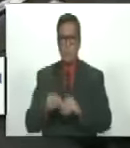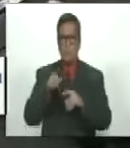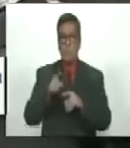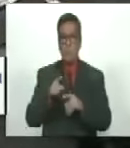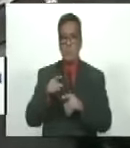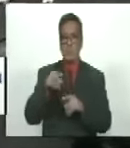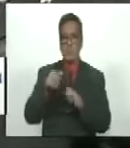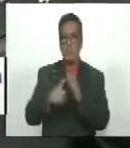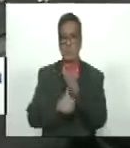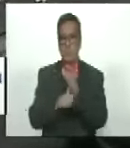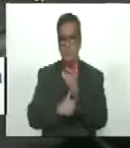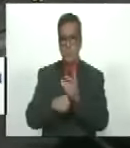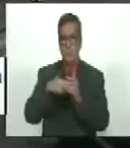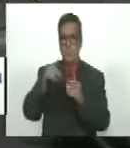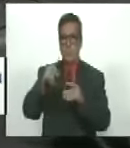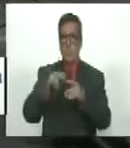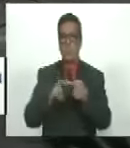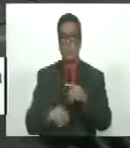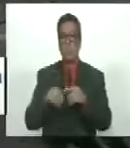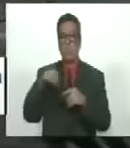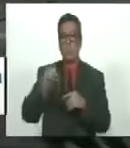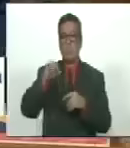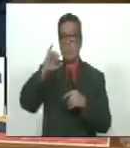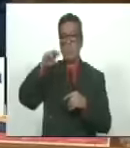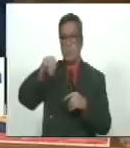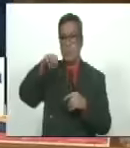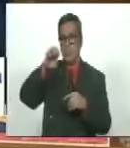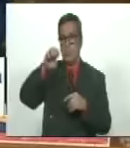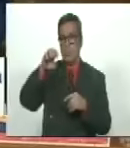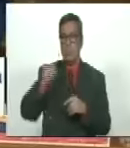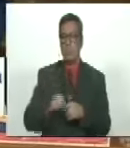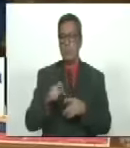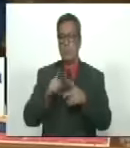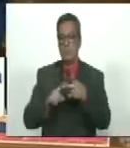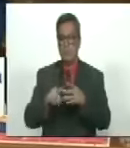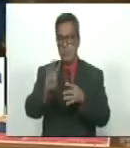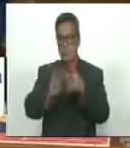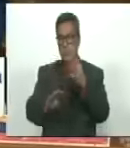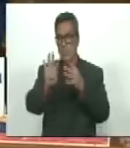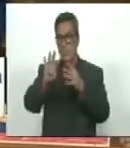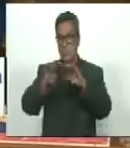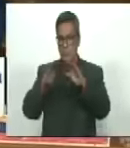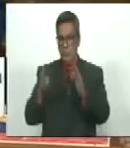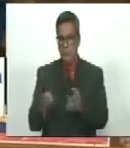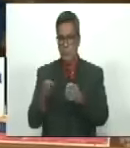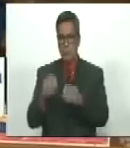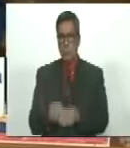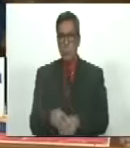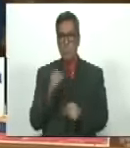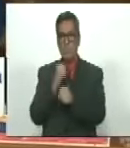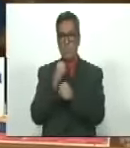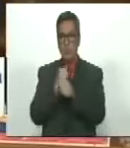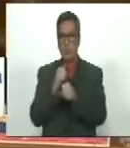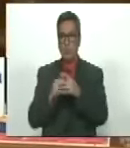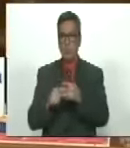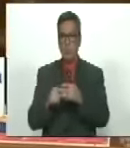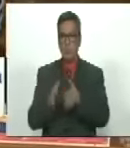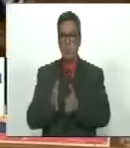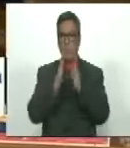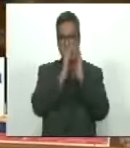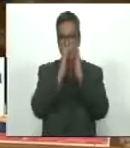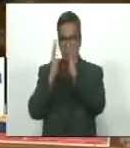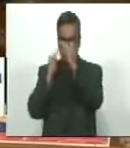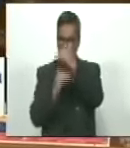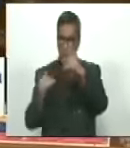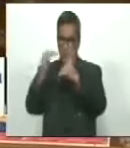de Identificación, Migración y Extranjería, SAIME. En la mesa número 4, que estará en la biblioteca, que queda en el